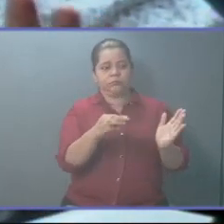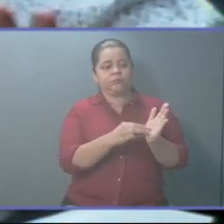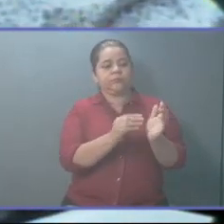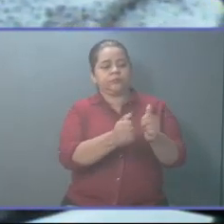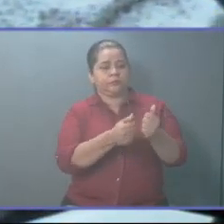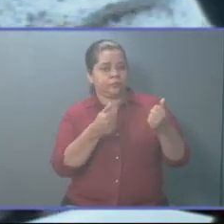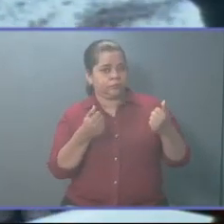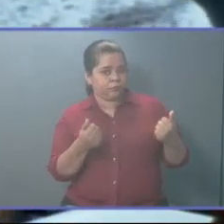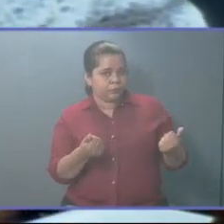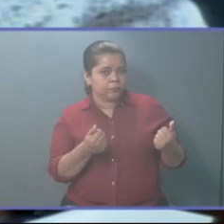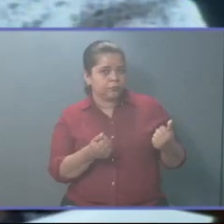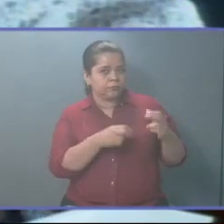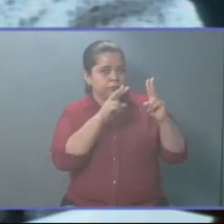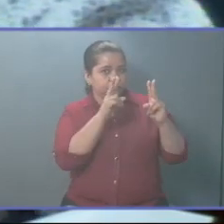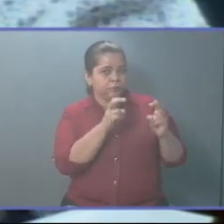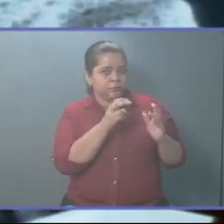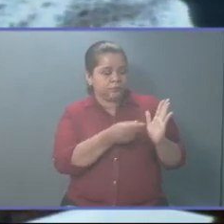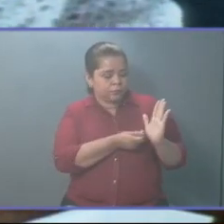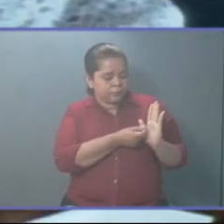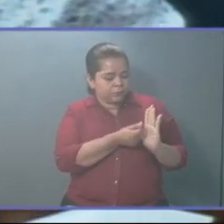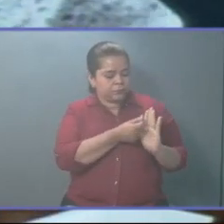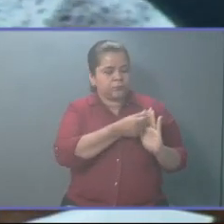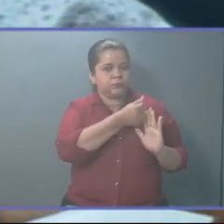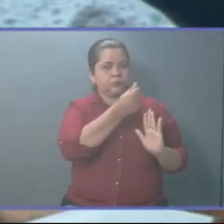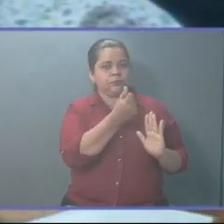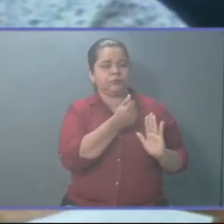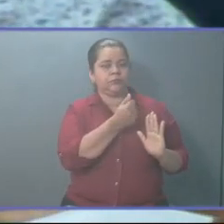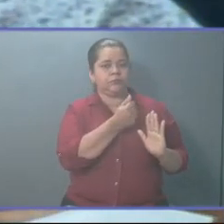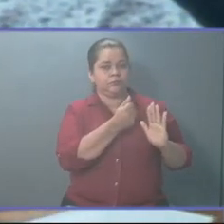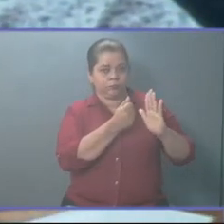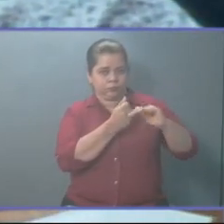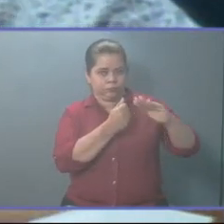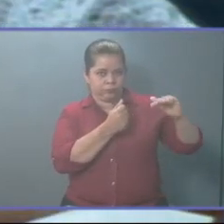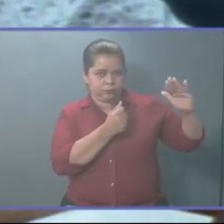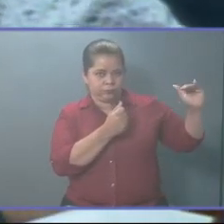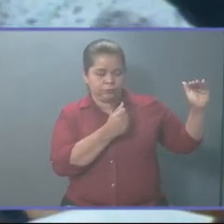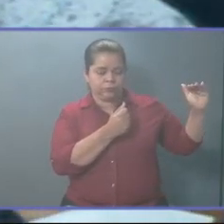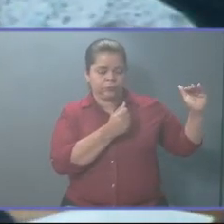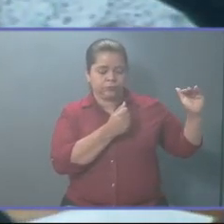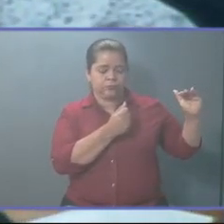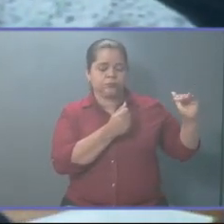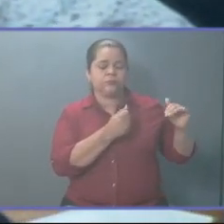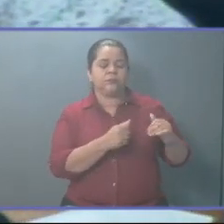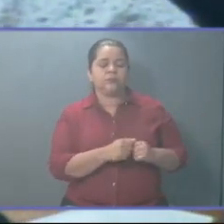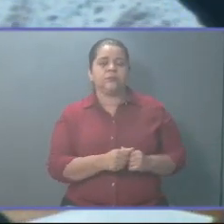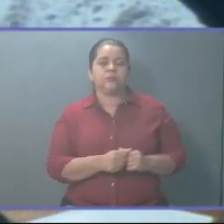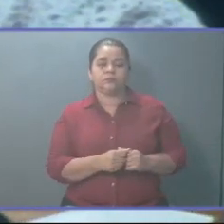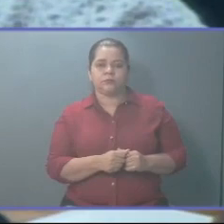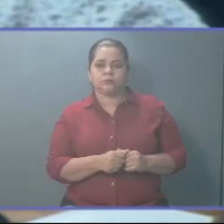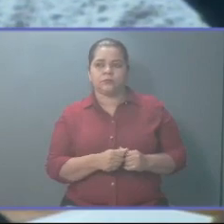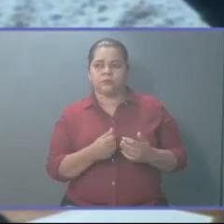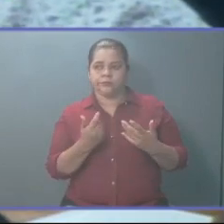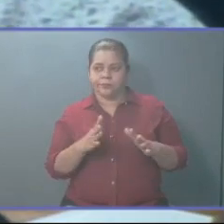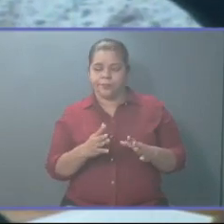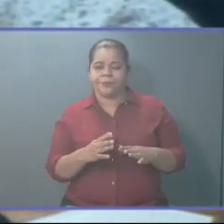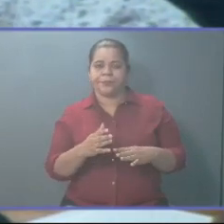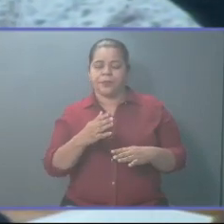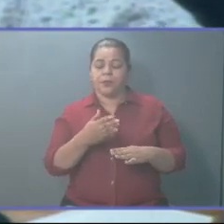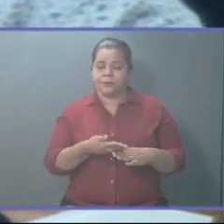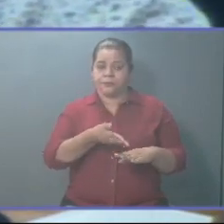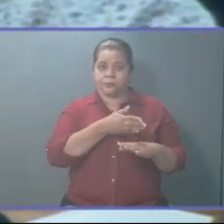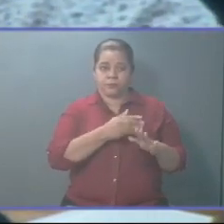ver para el tema de recuperación y reconstrucción del país, y atender la